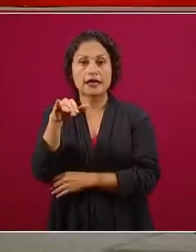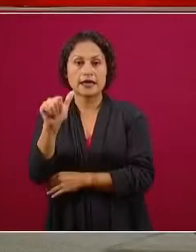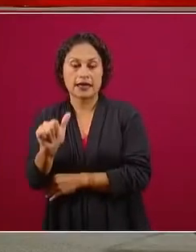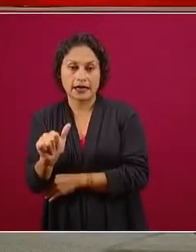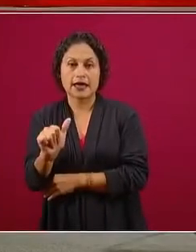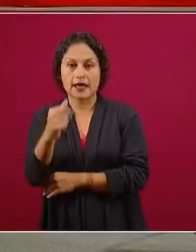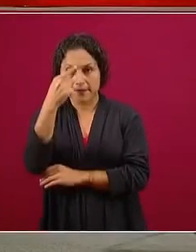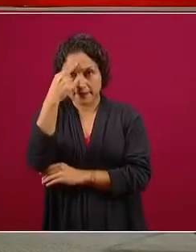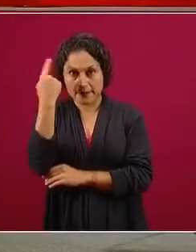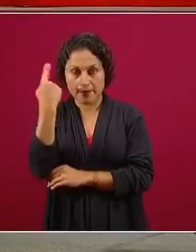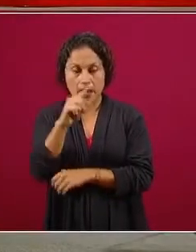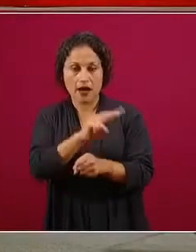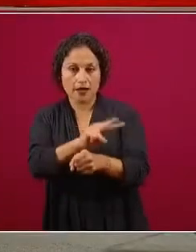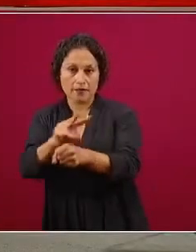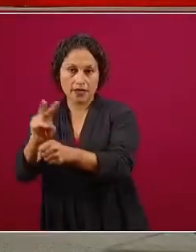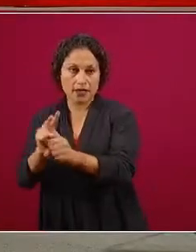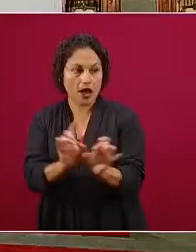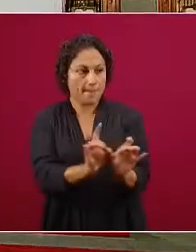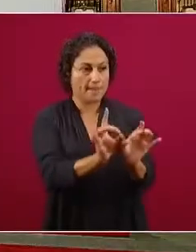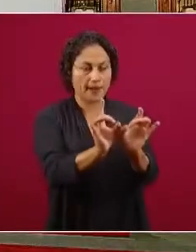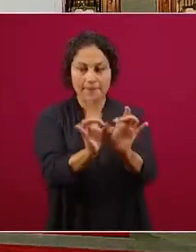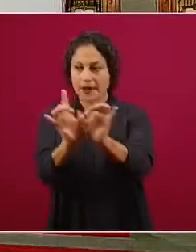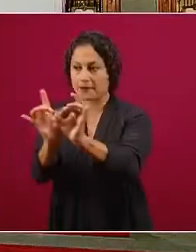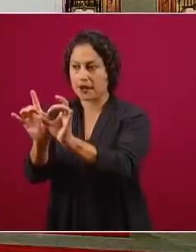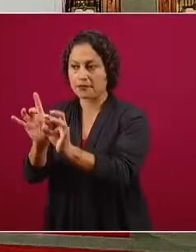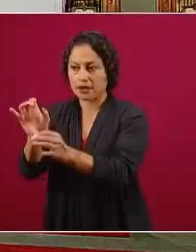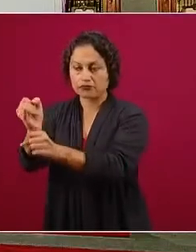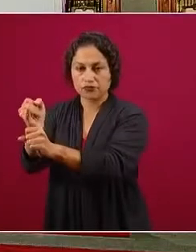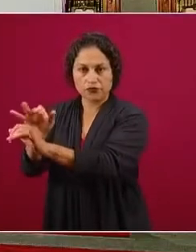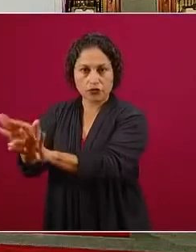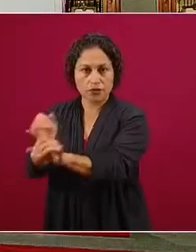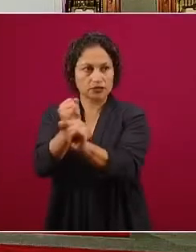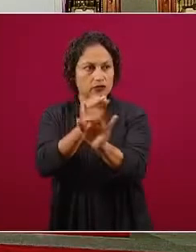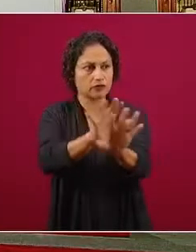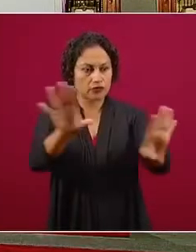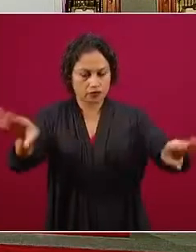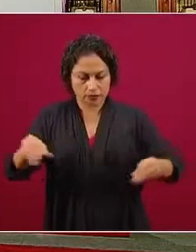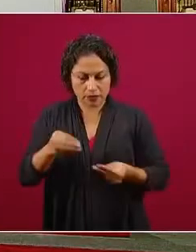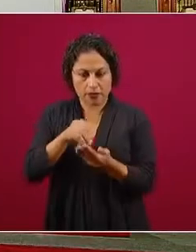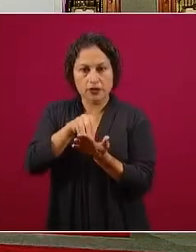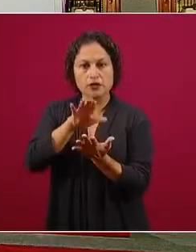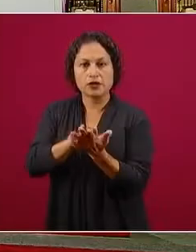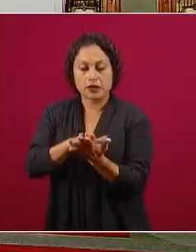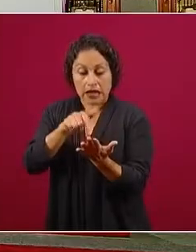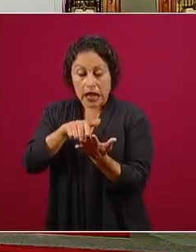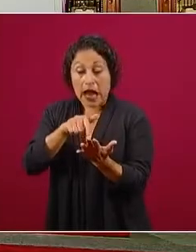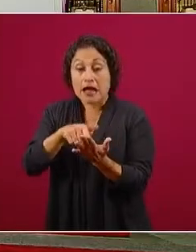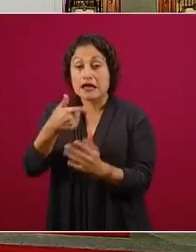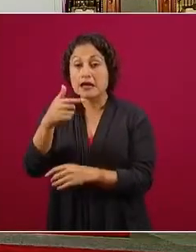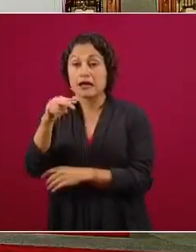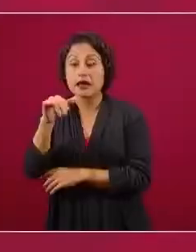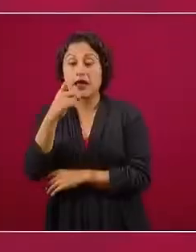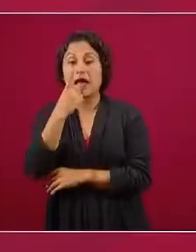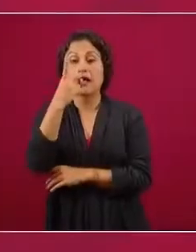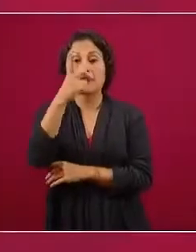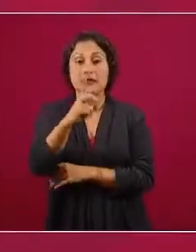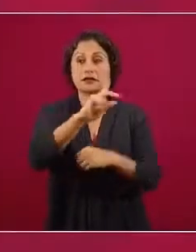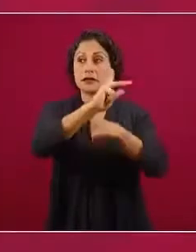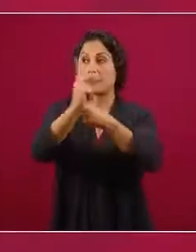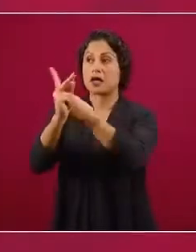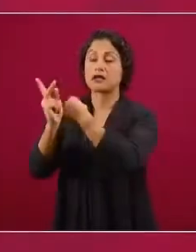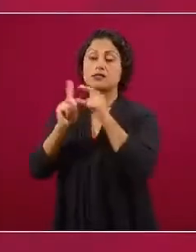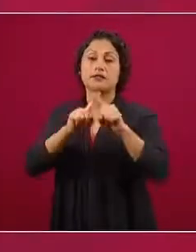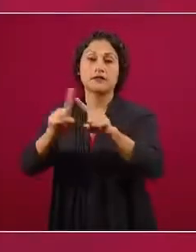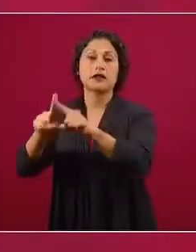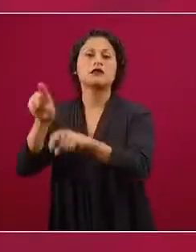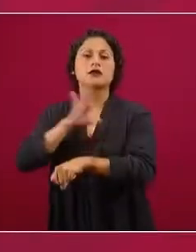basada en eventos y explica esta guía cómo los países pueden establecer estos mecanismos de